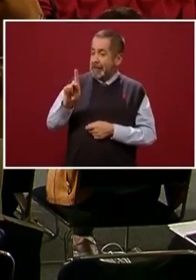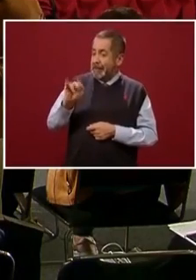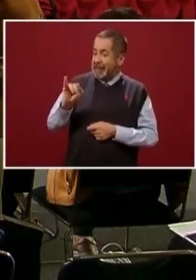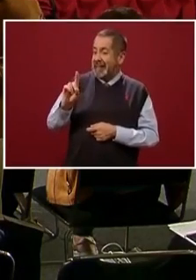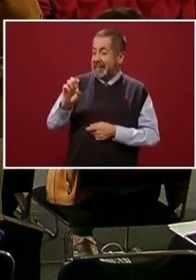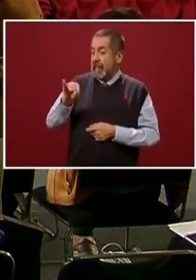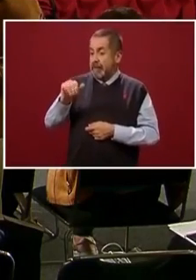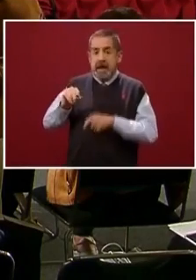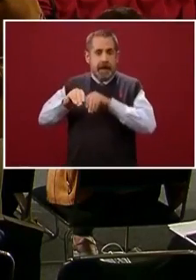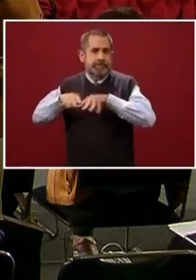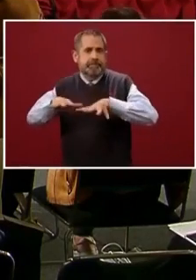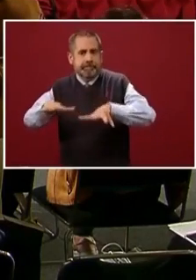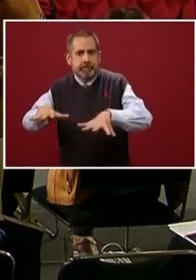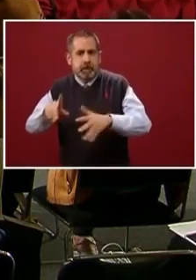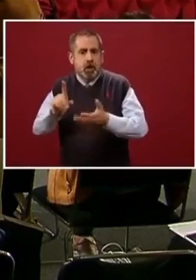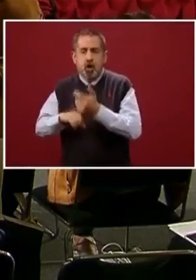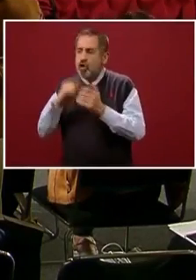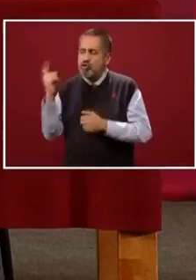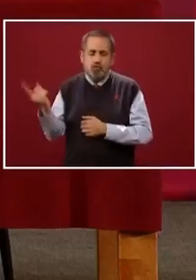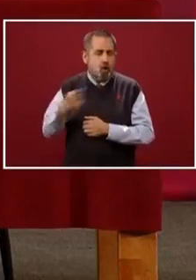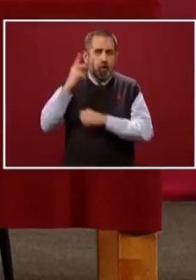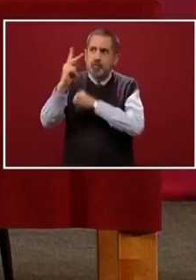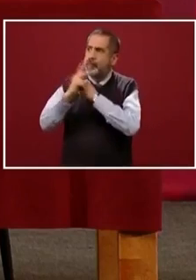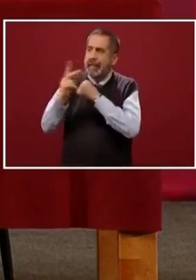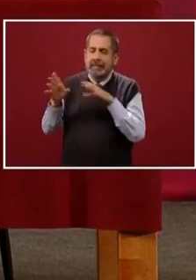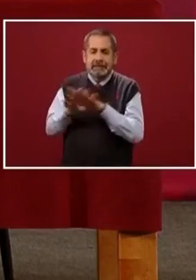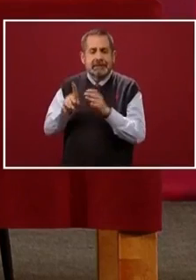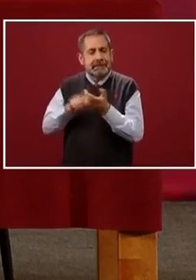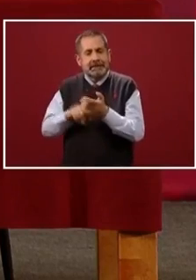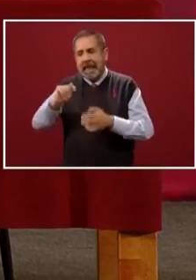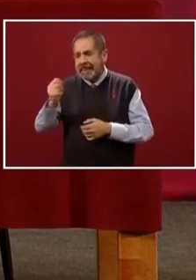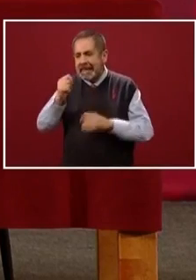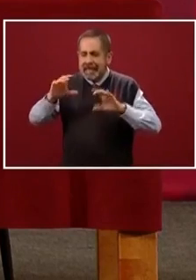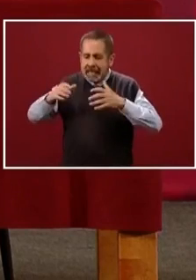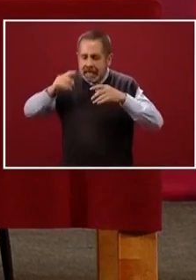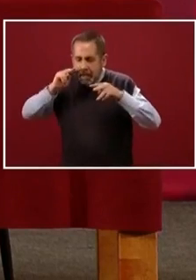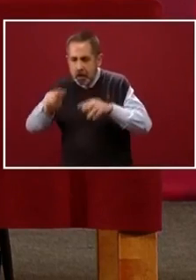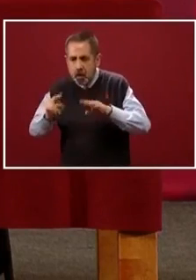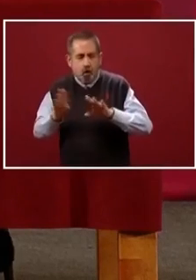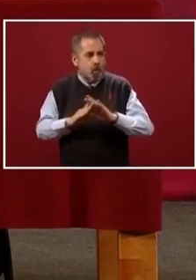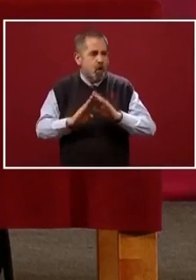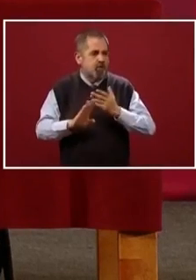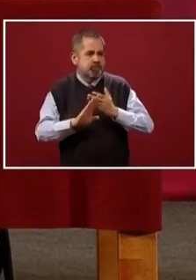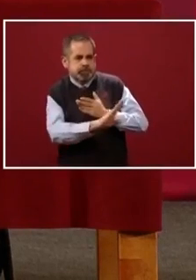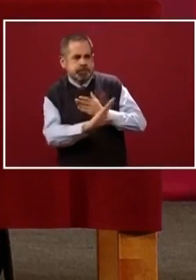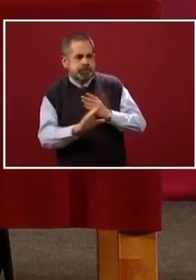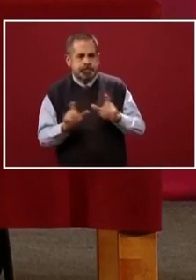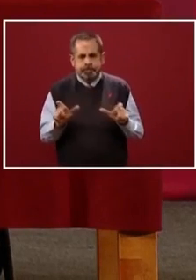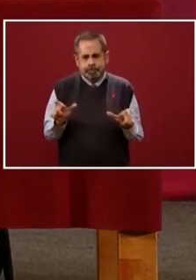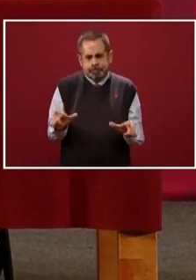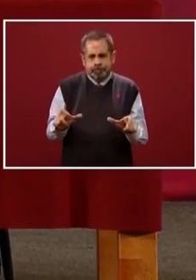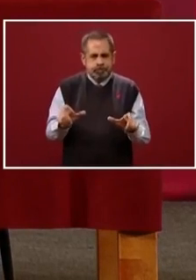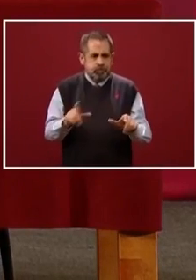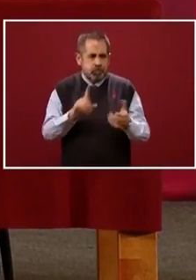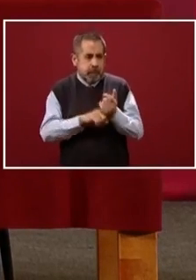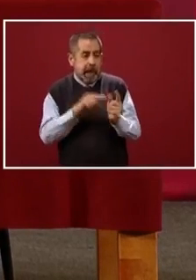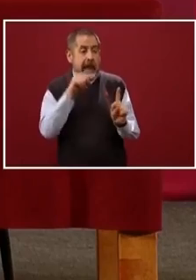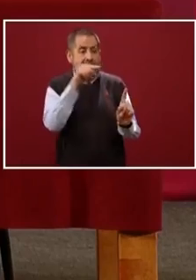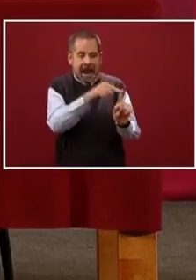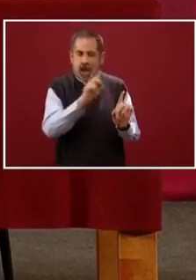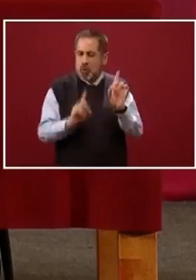países iniciaron aplicando con una base técnica se centran en el aspecto de la contención en torno a los casos